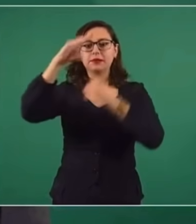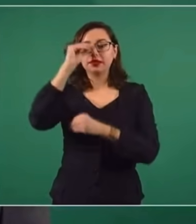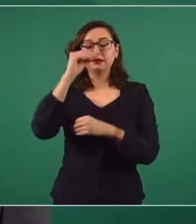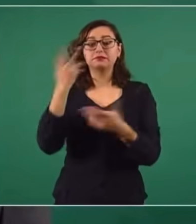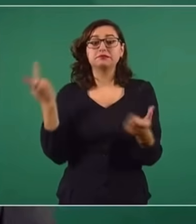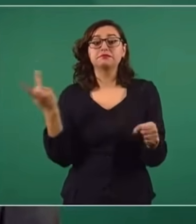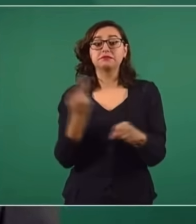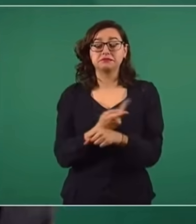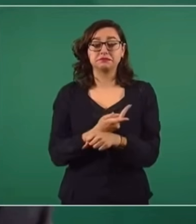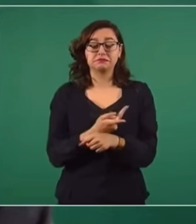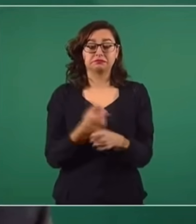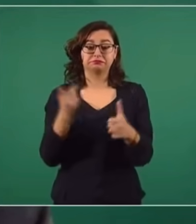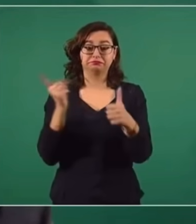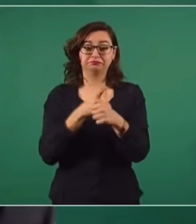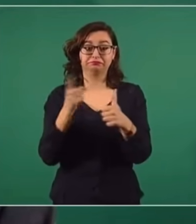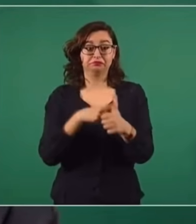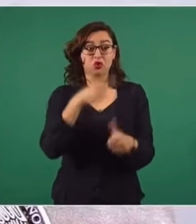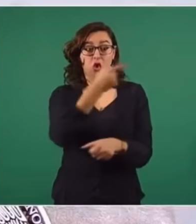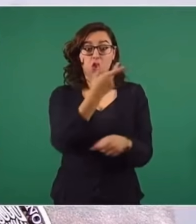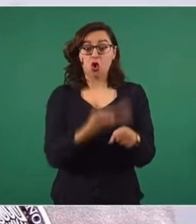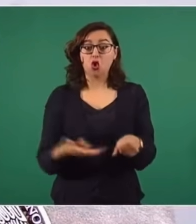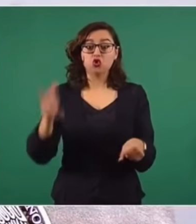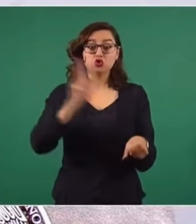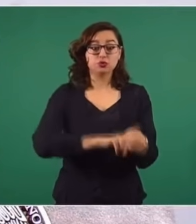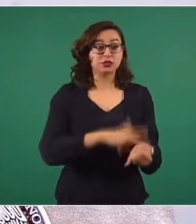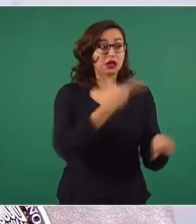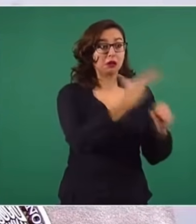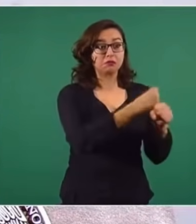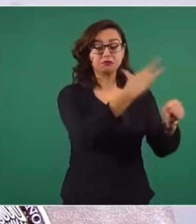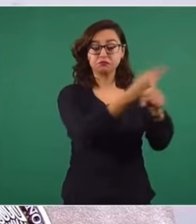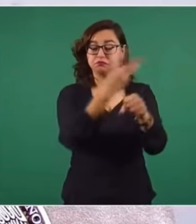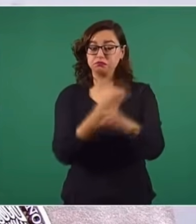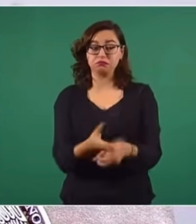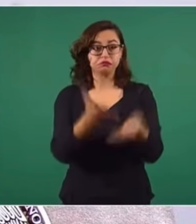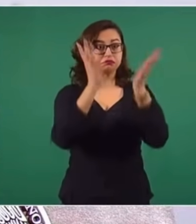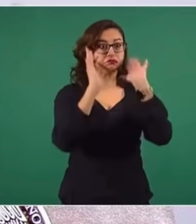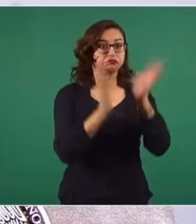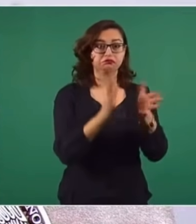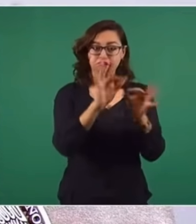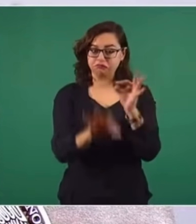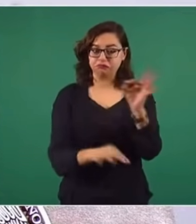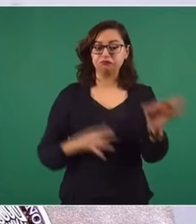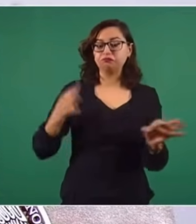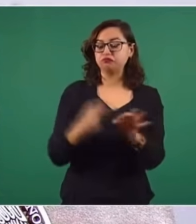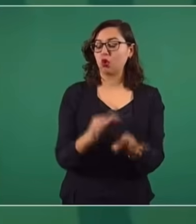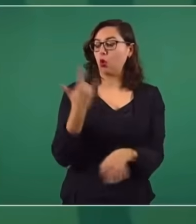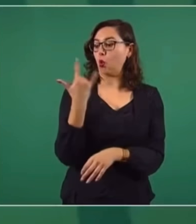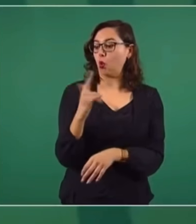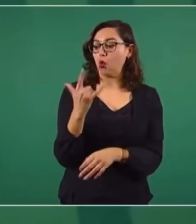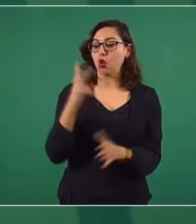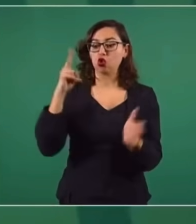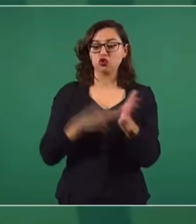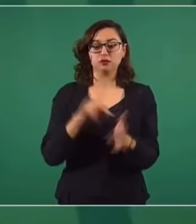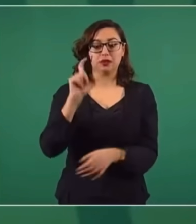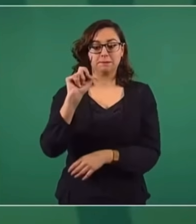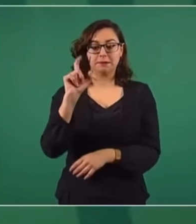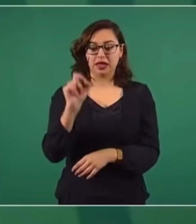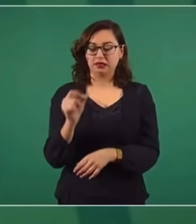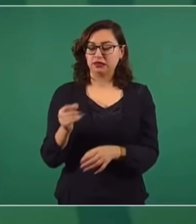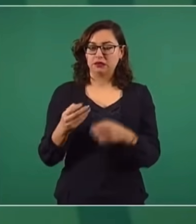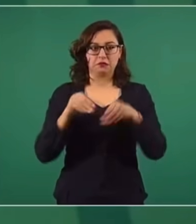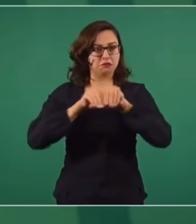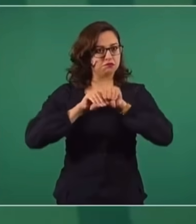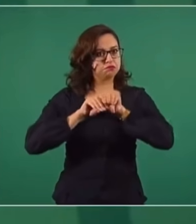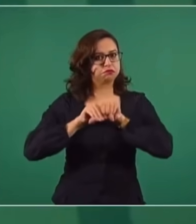reconversión hospitalaria ya muy establecido. Desde julio de 2020 publicamos el lineamiento y sigue en actualización cuando